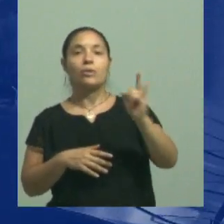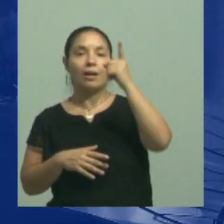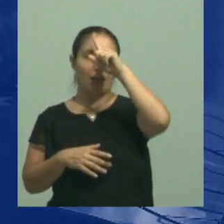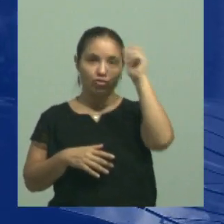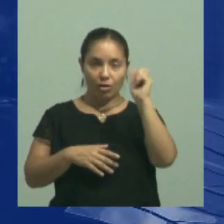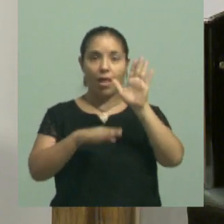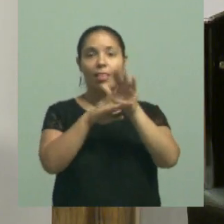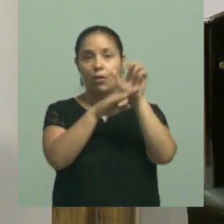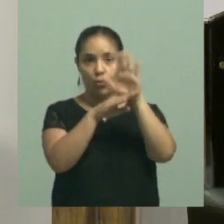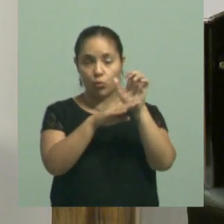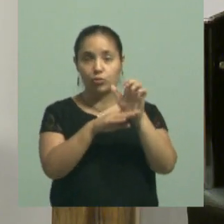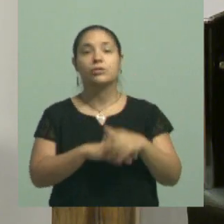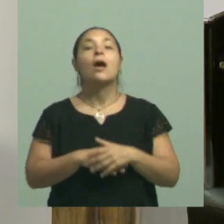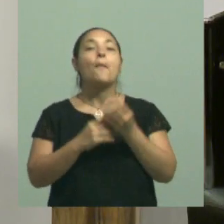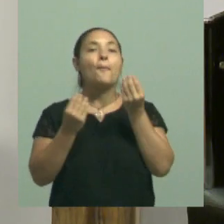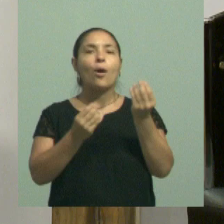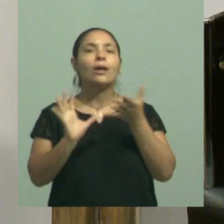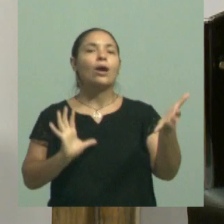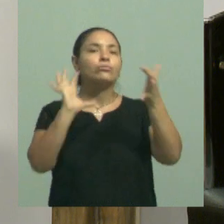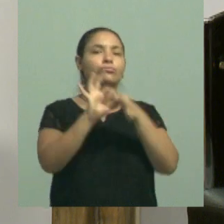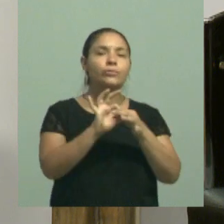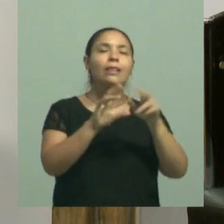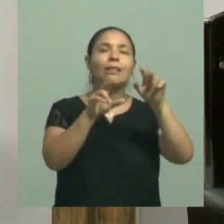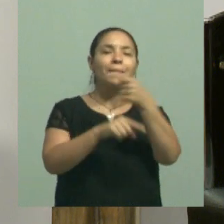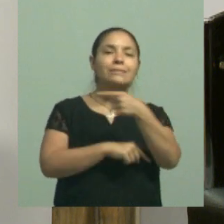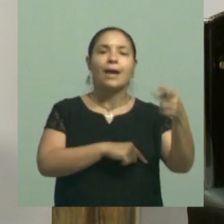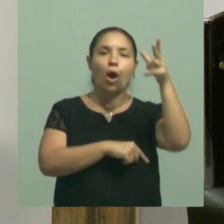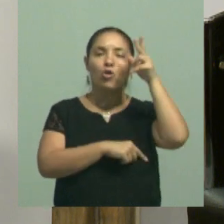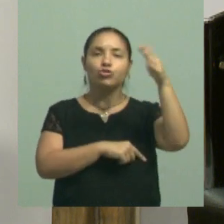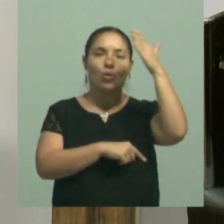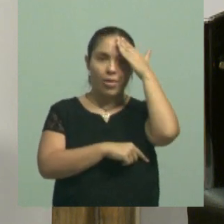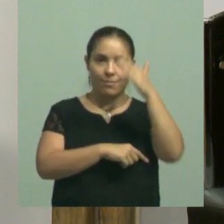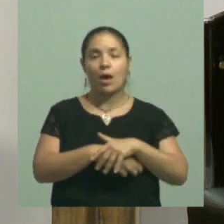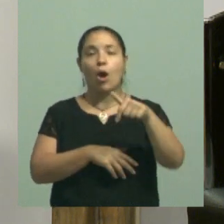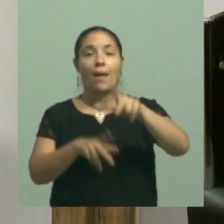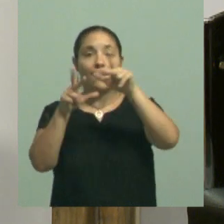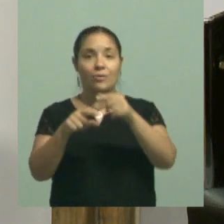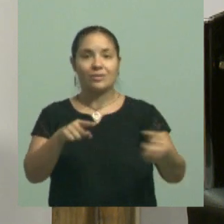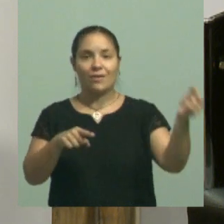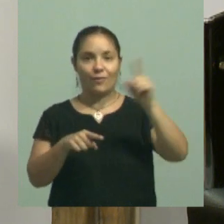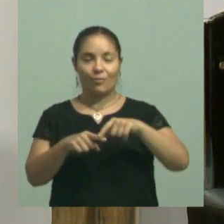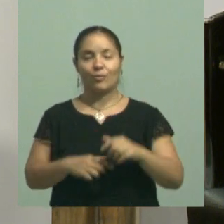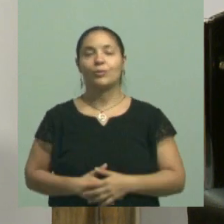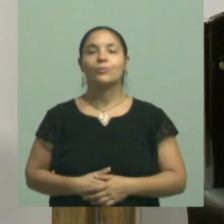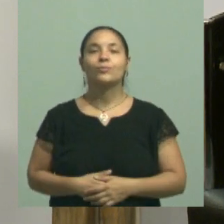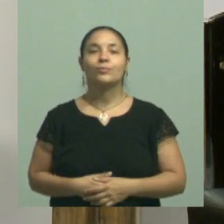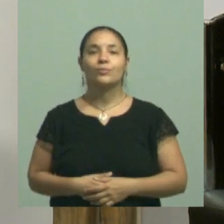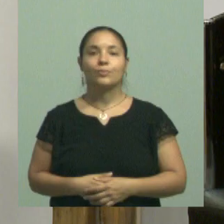el marco de las distintas actividades que se desarrollaron por el 8M. Nos vamos a la pausa, enseguida regresamos.